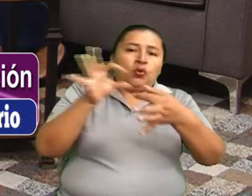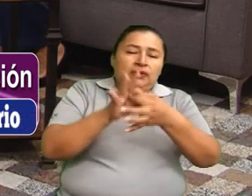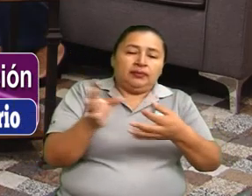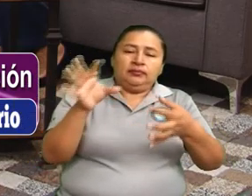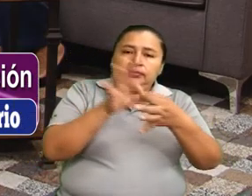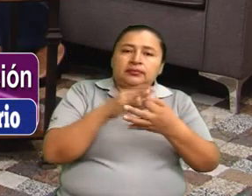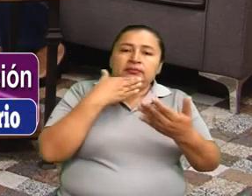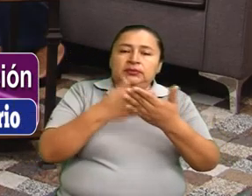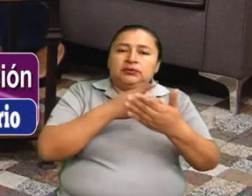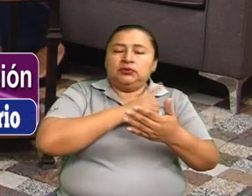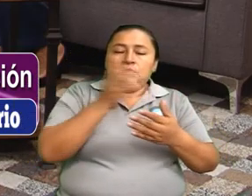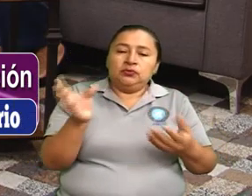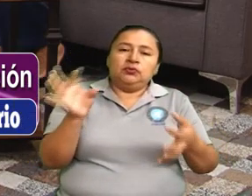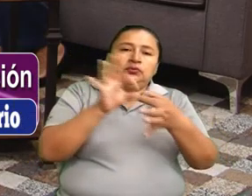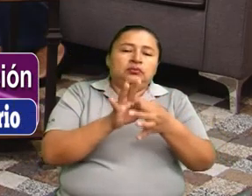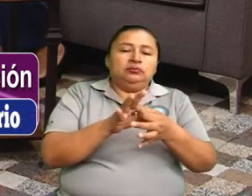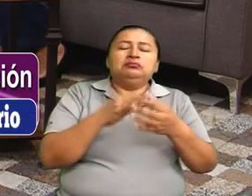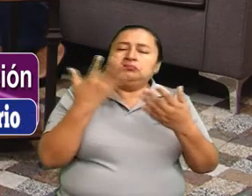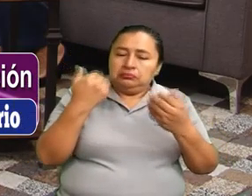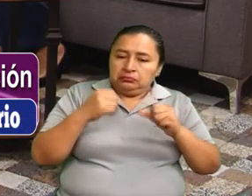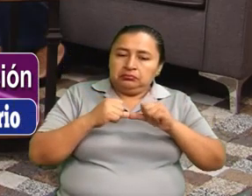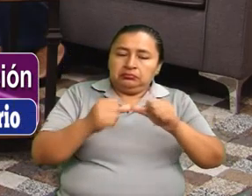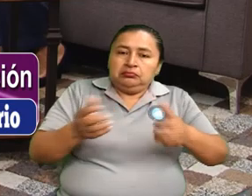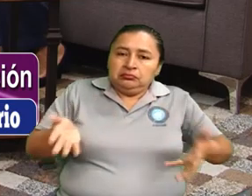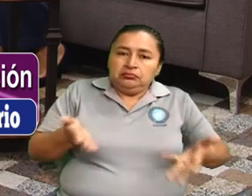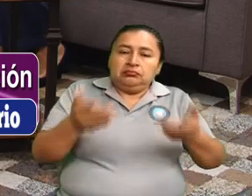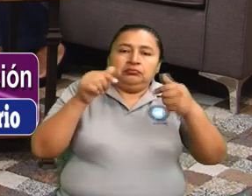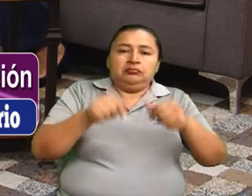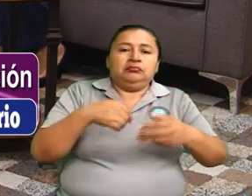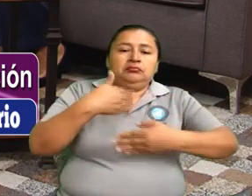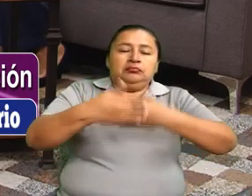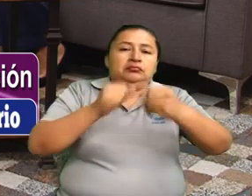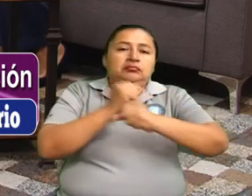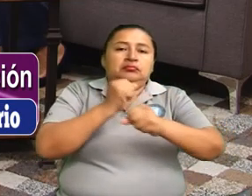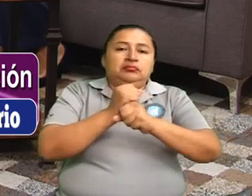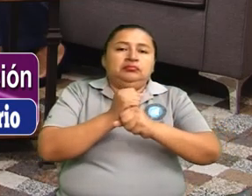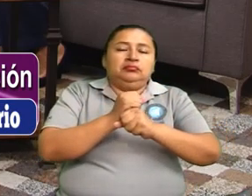Dios, nos van a sacar adelante